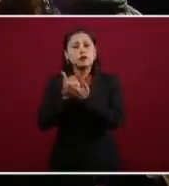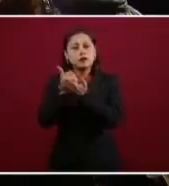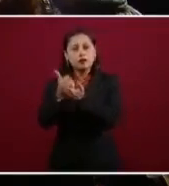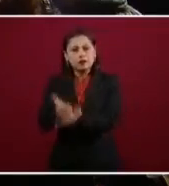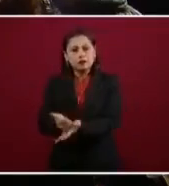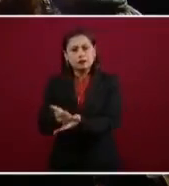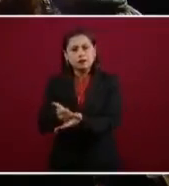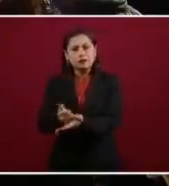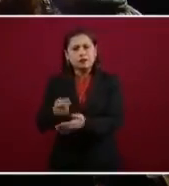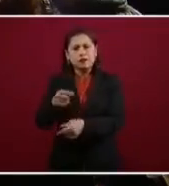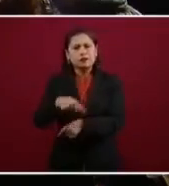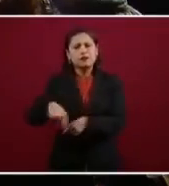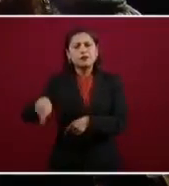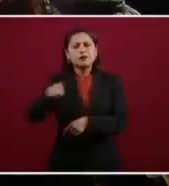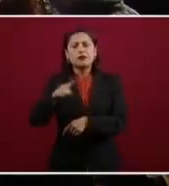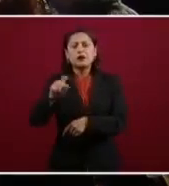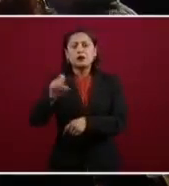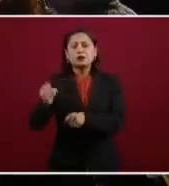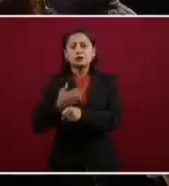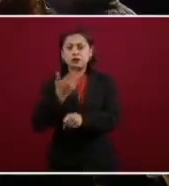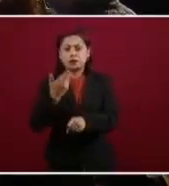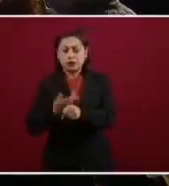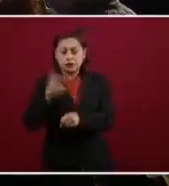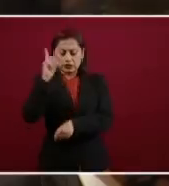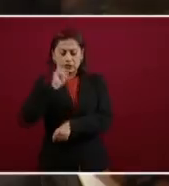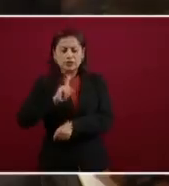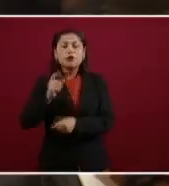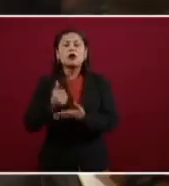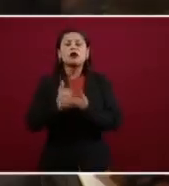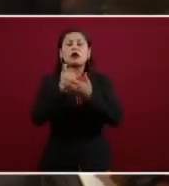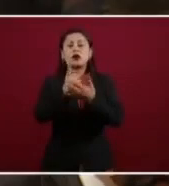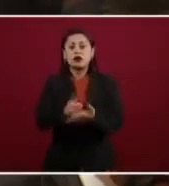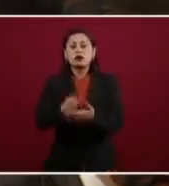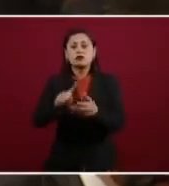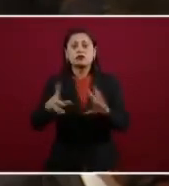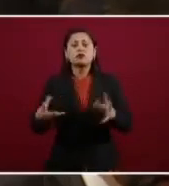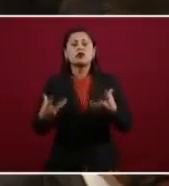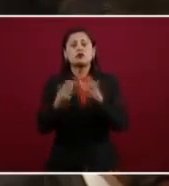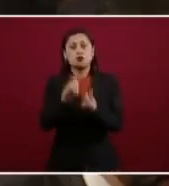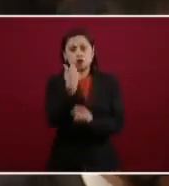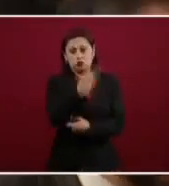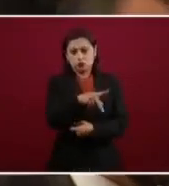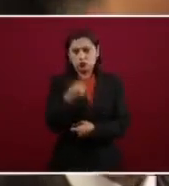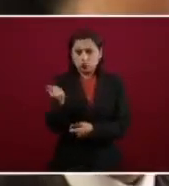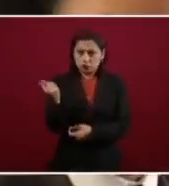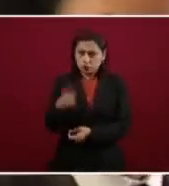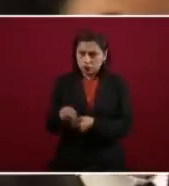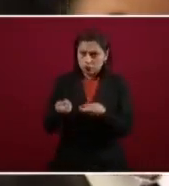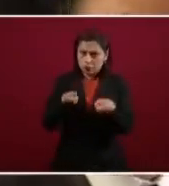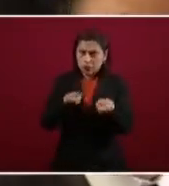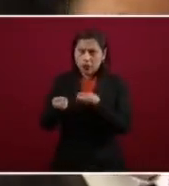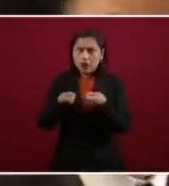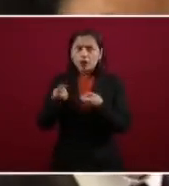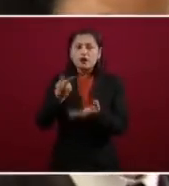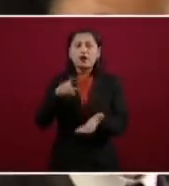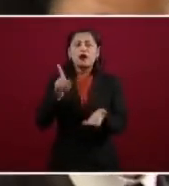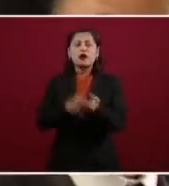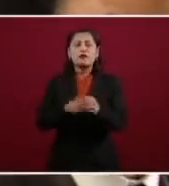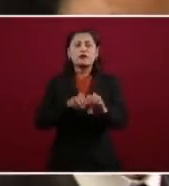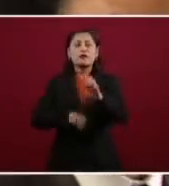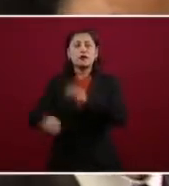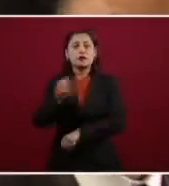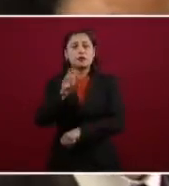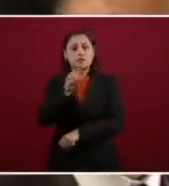paralelo la señora secretaria ha llevado claro y una bajo su directiva el consenso con la iniciativa privada para efectos de un